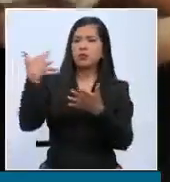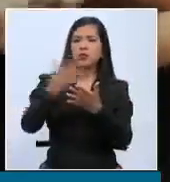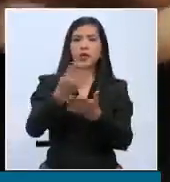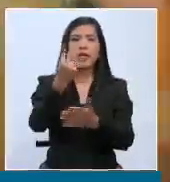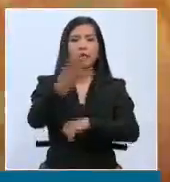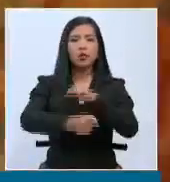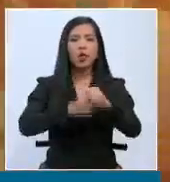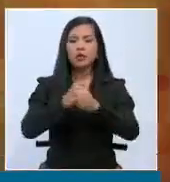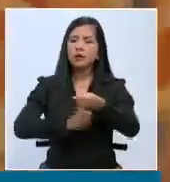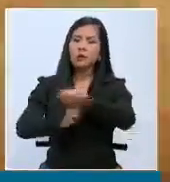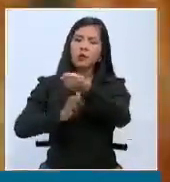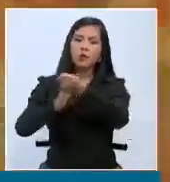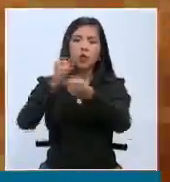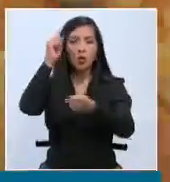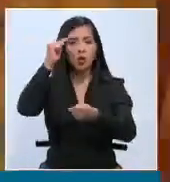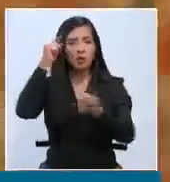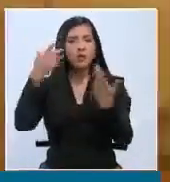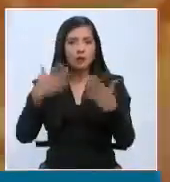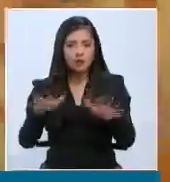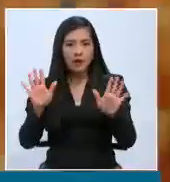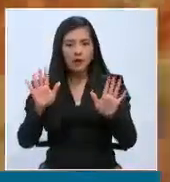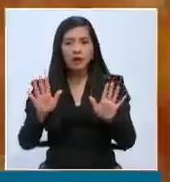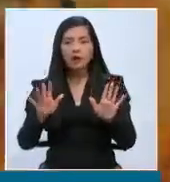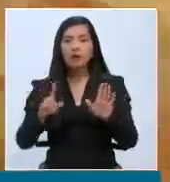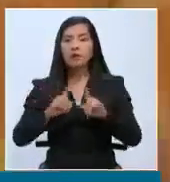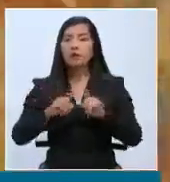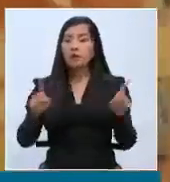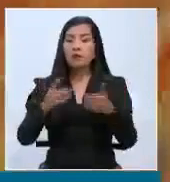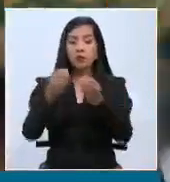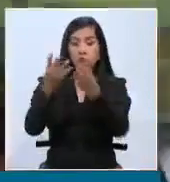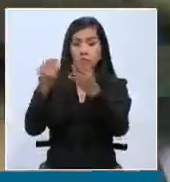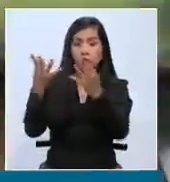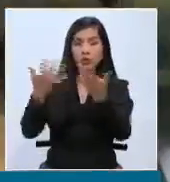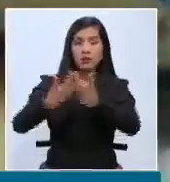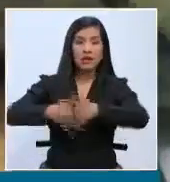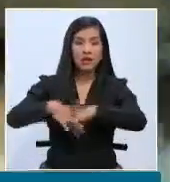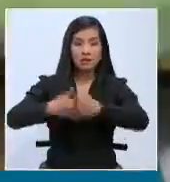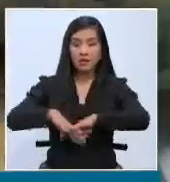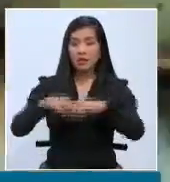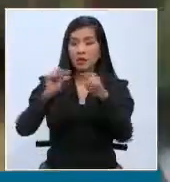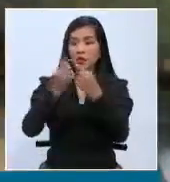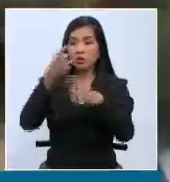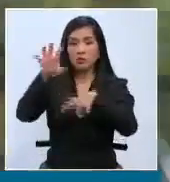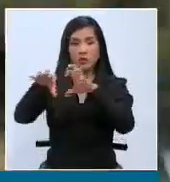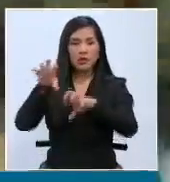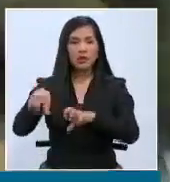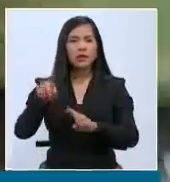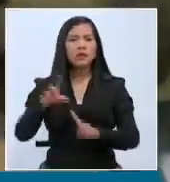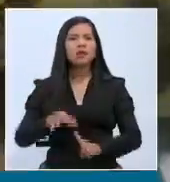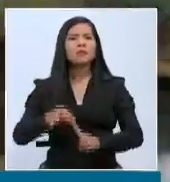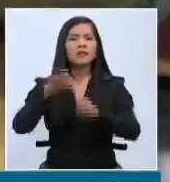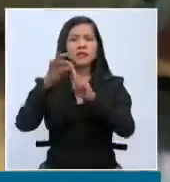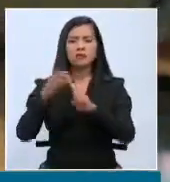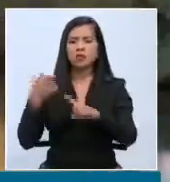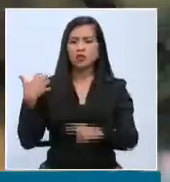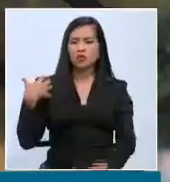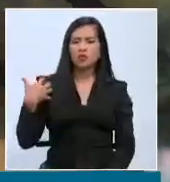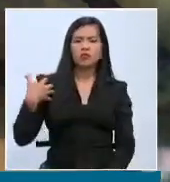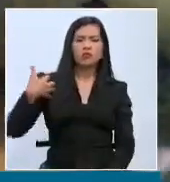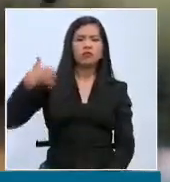años. Hay que tomar en cuenta además que muchos de estos sectores empresariales, sobre todo de los terratenientes